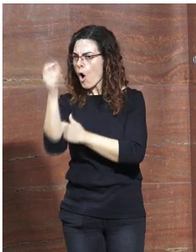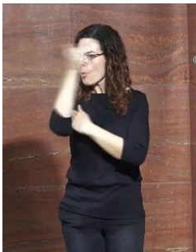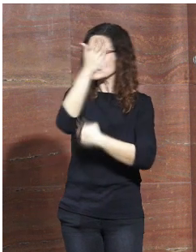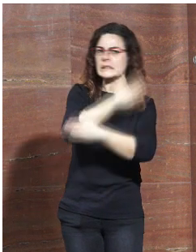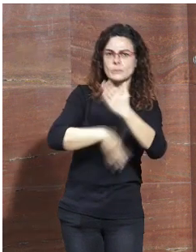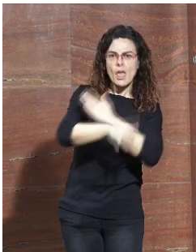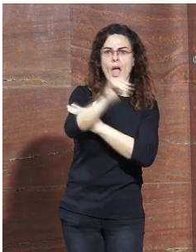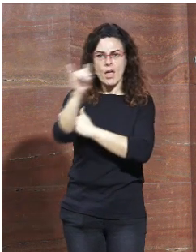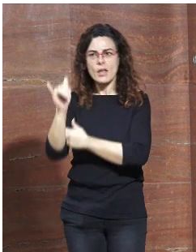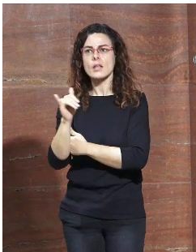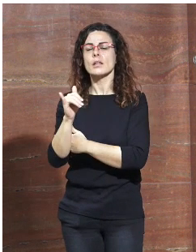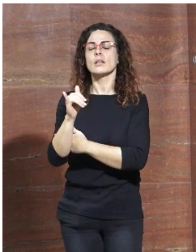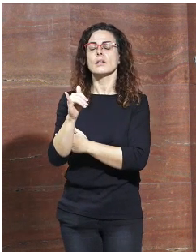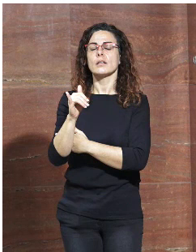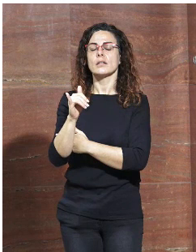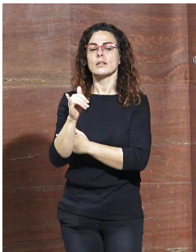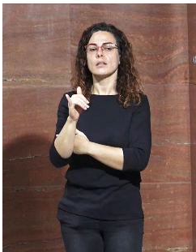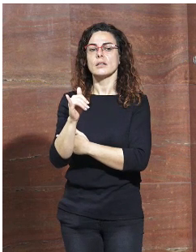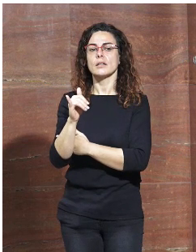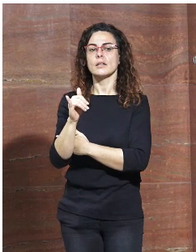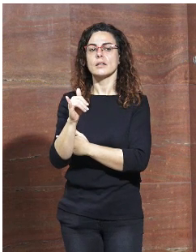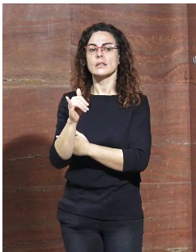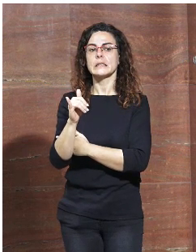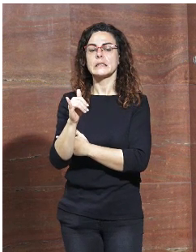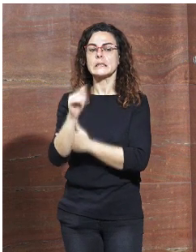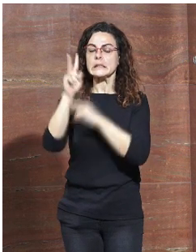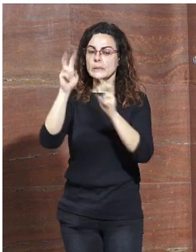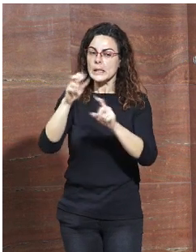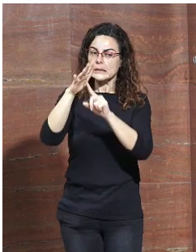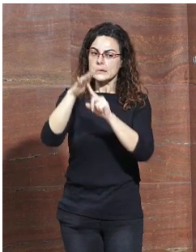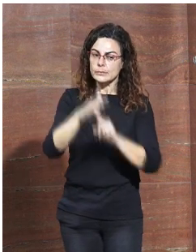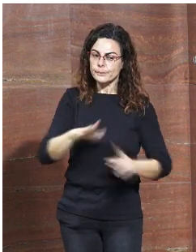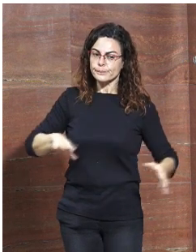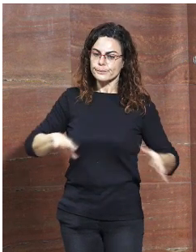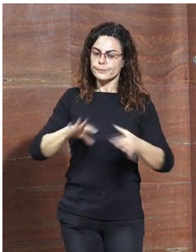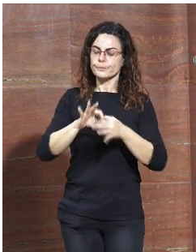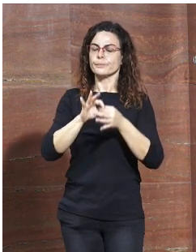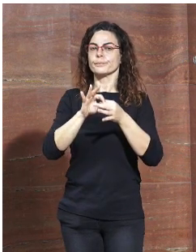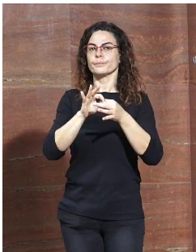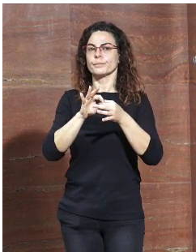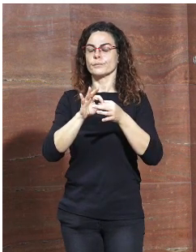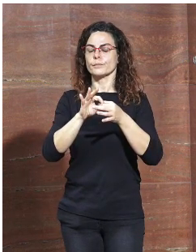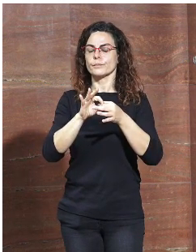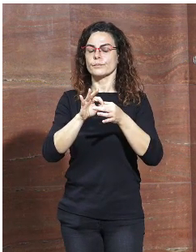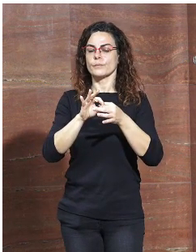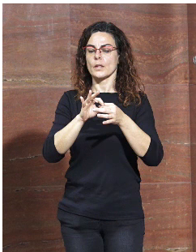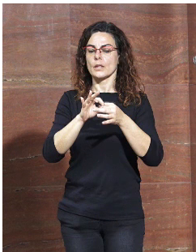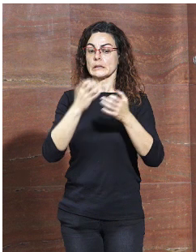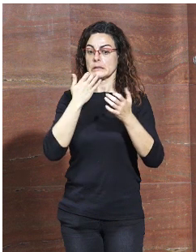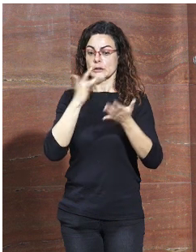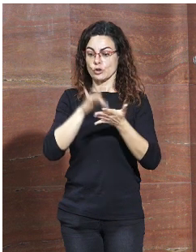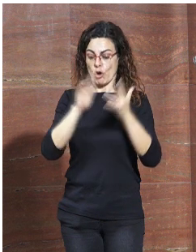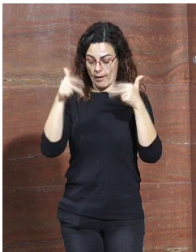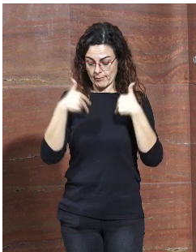discapacidad, se radica también cuando se comprende en carne propia y